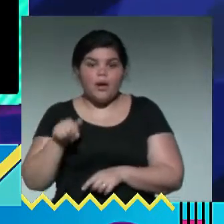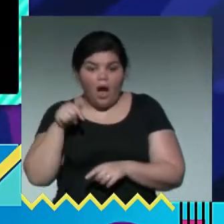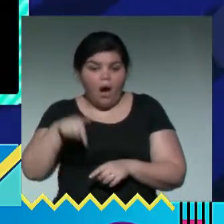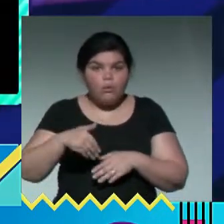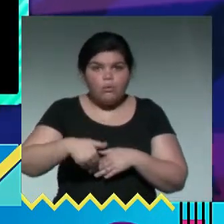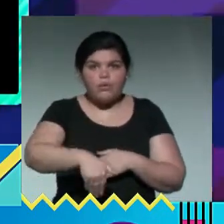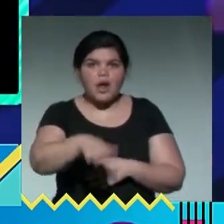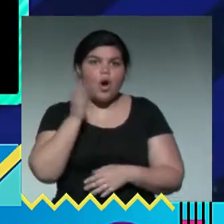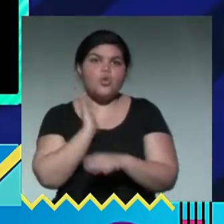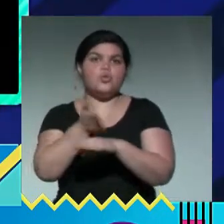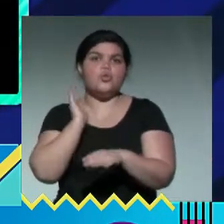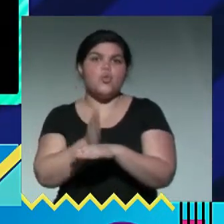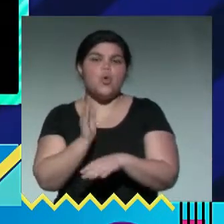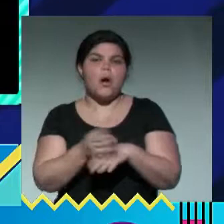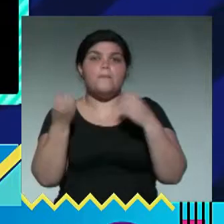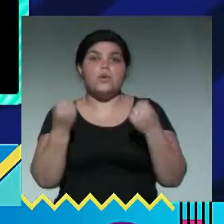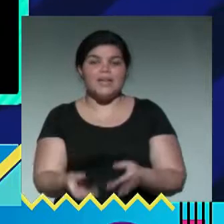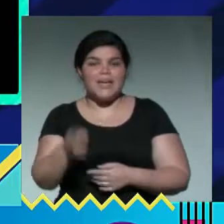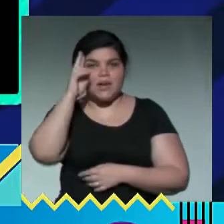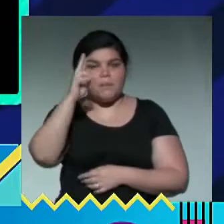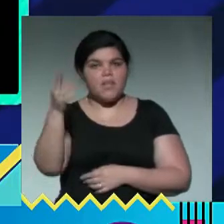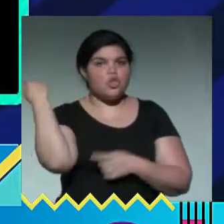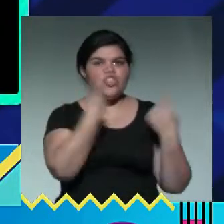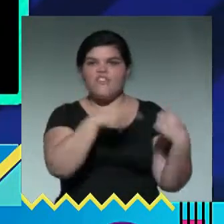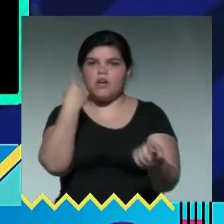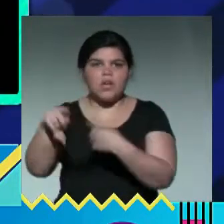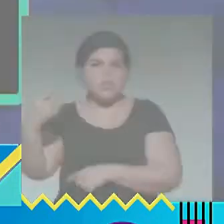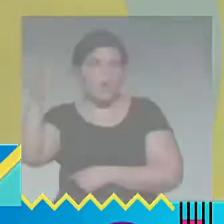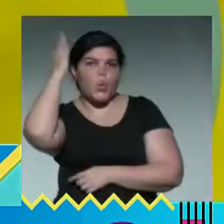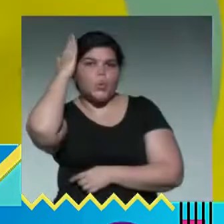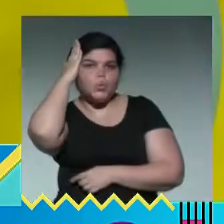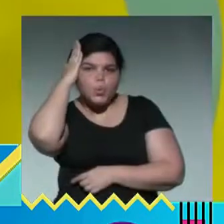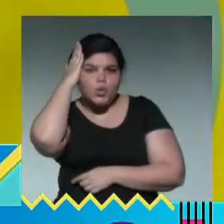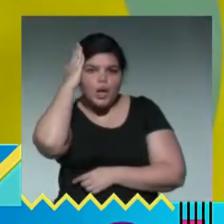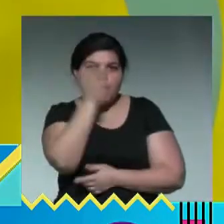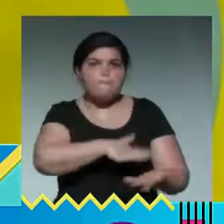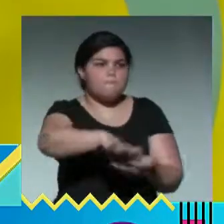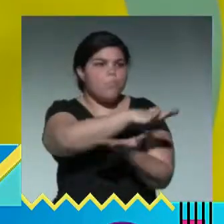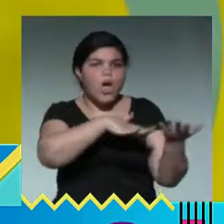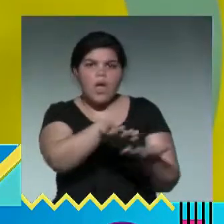cultural, porque estamos reivindicando esos pueblos que perdieron todo,